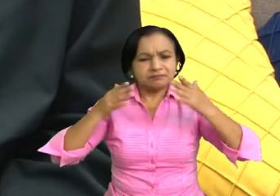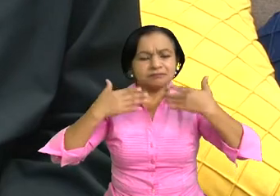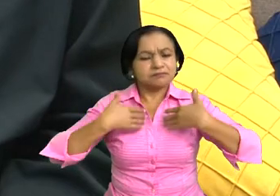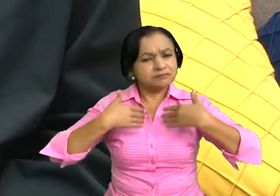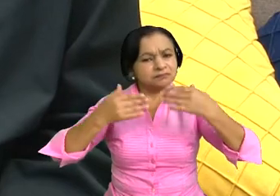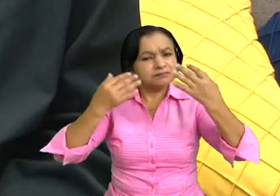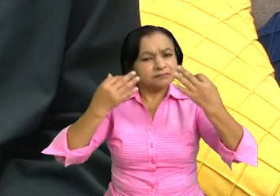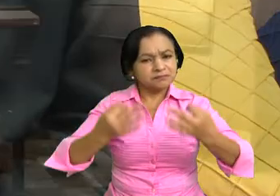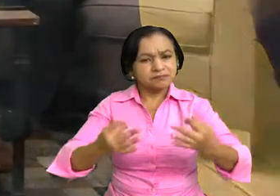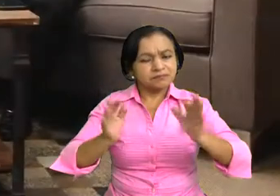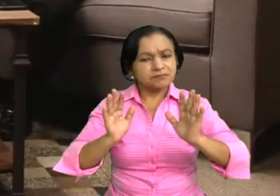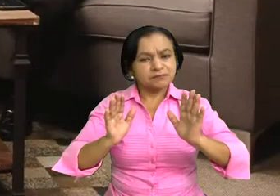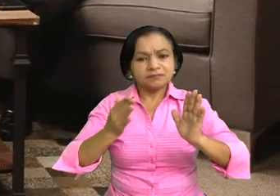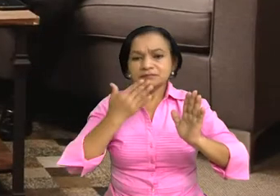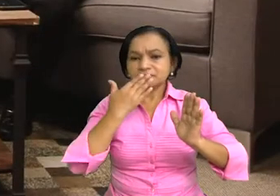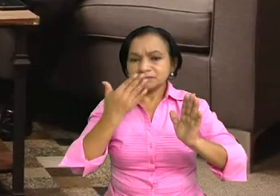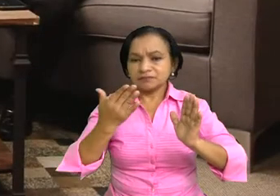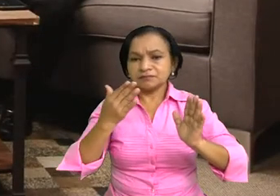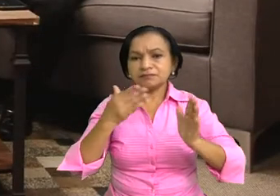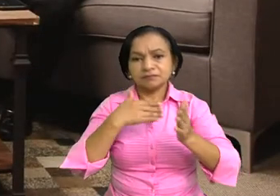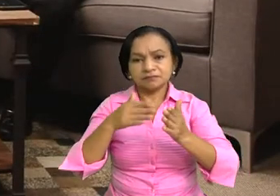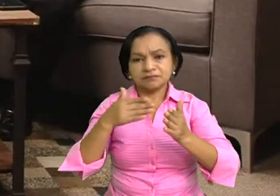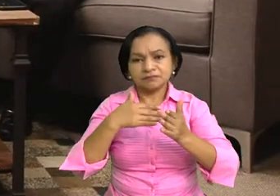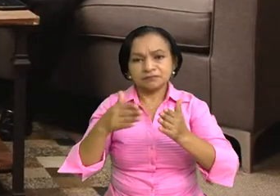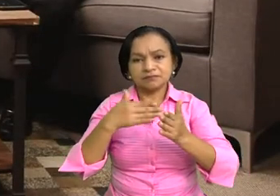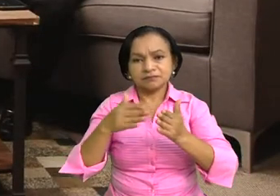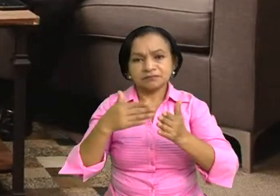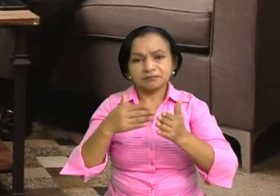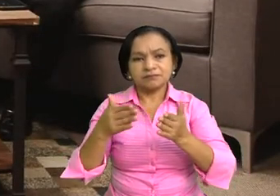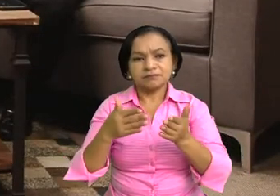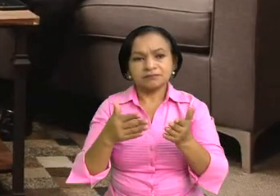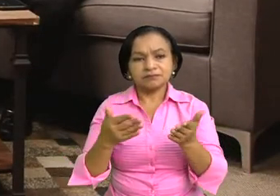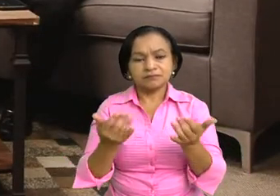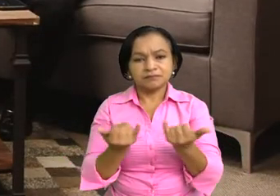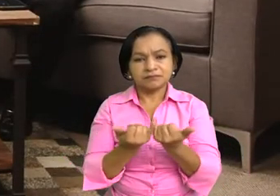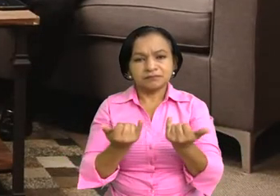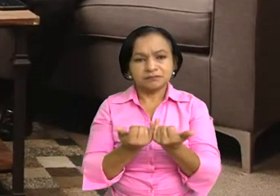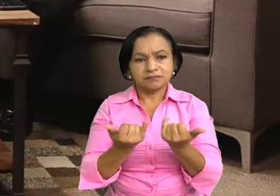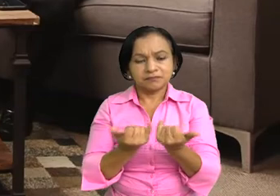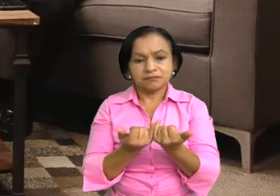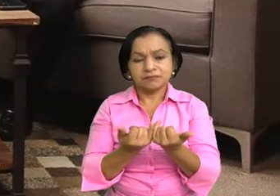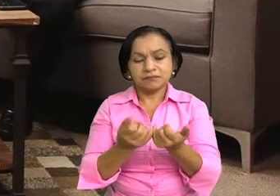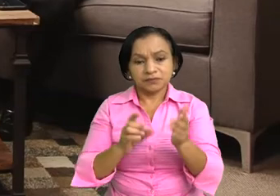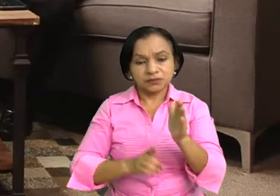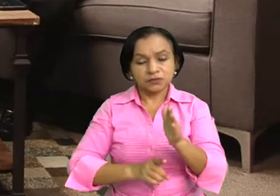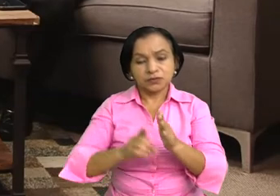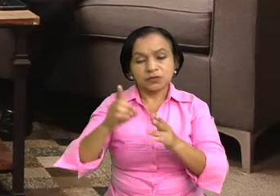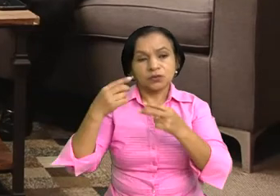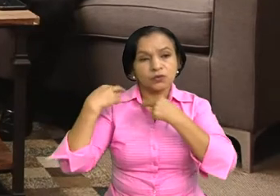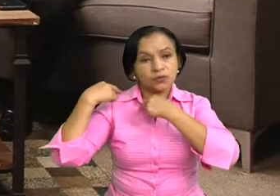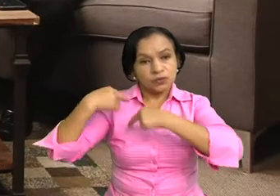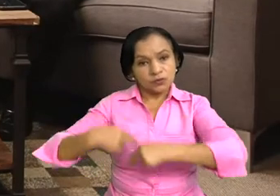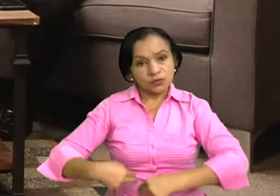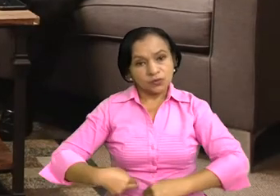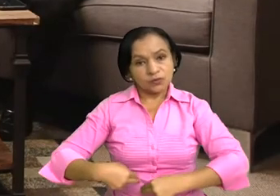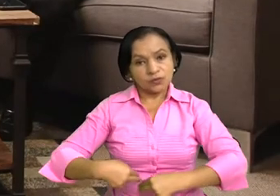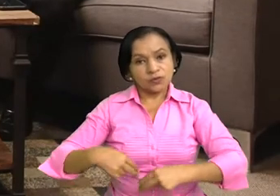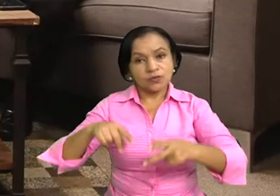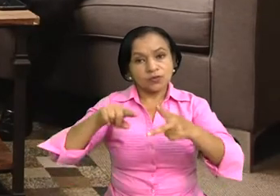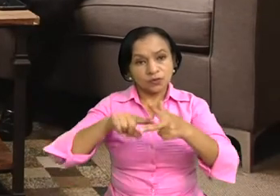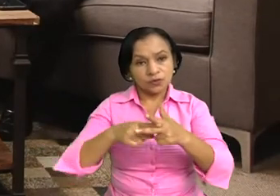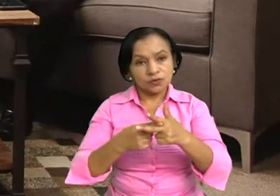sanamente en condiciones extraordinarias y facilidades extraordinarias. Sin duda alguna, desarrollo humano, como usted lo plantea bien, a partir de